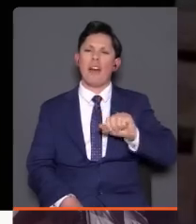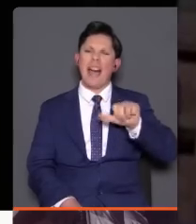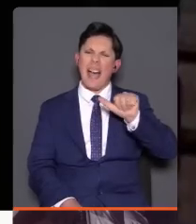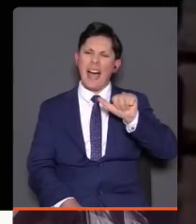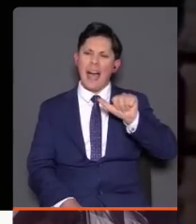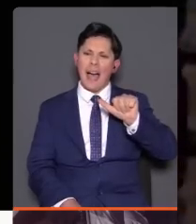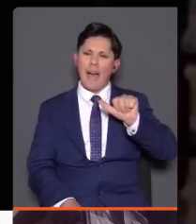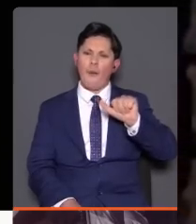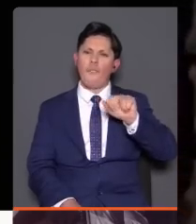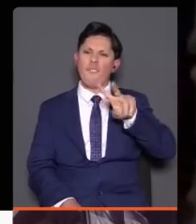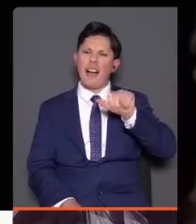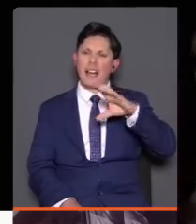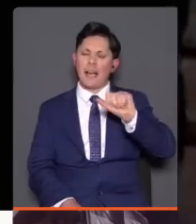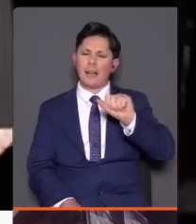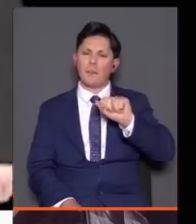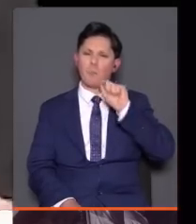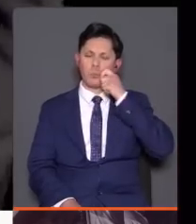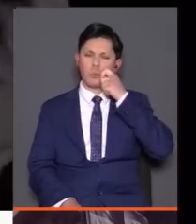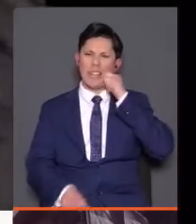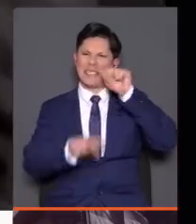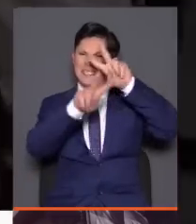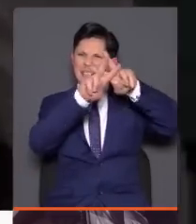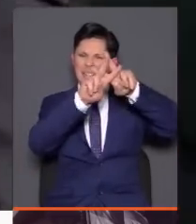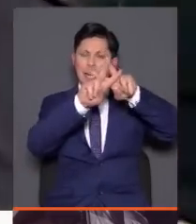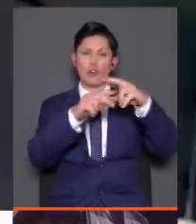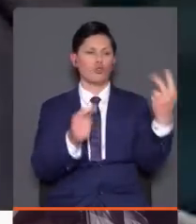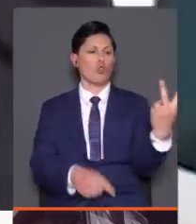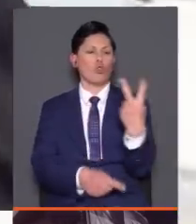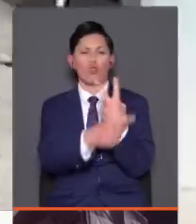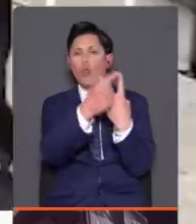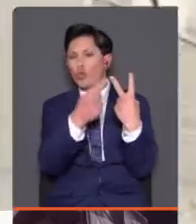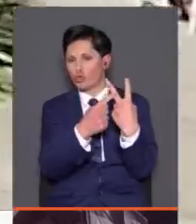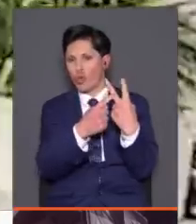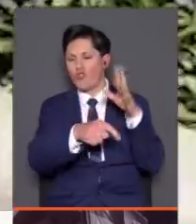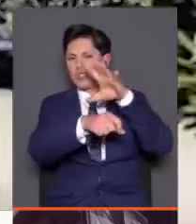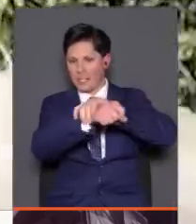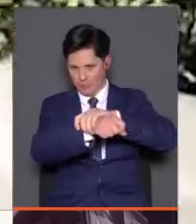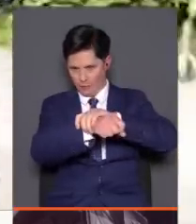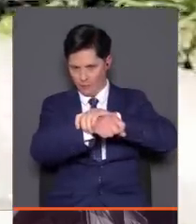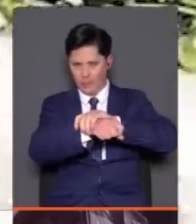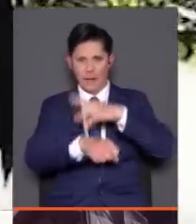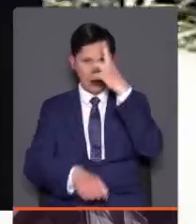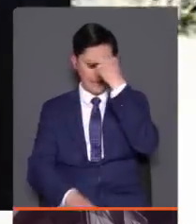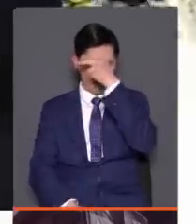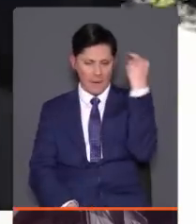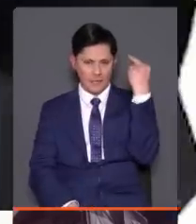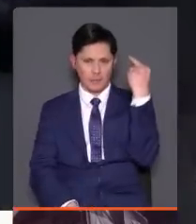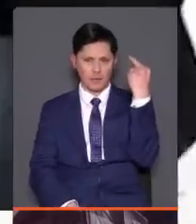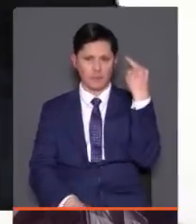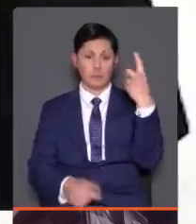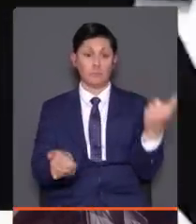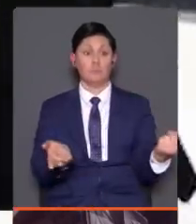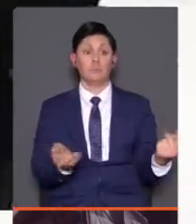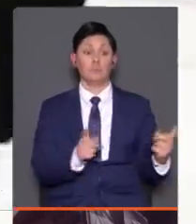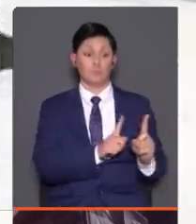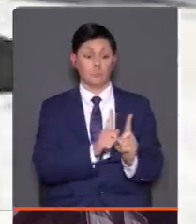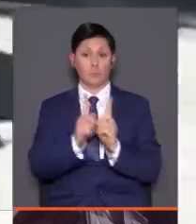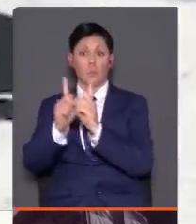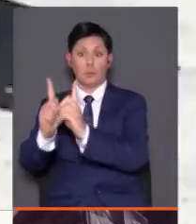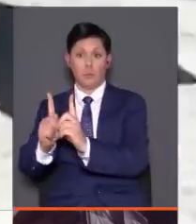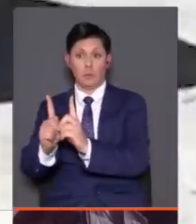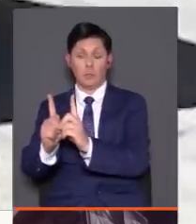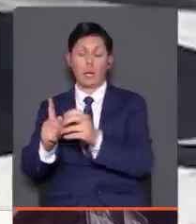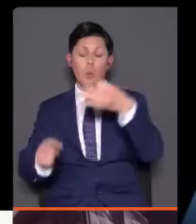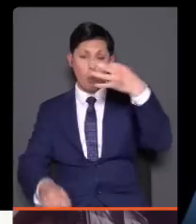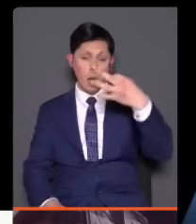ambos detenidos durante el mes de marzo. Este último, tras ingresar al país de manera regular y mantener visa vigente, tal